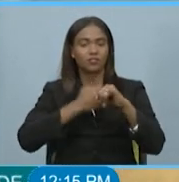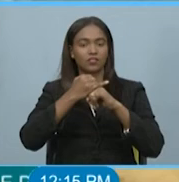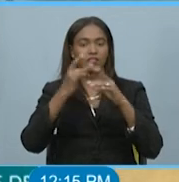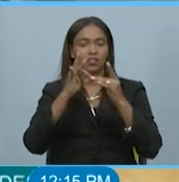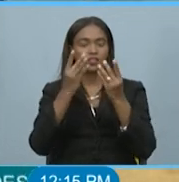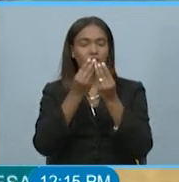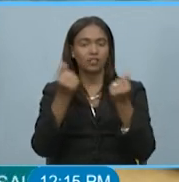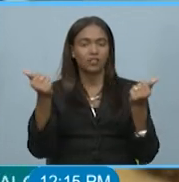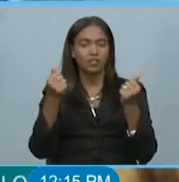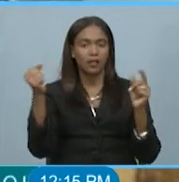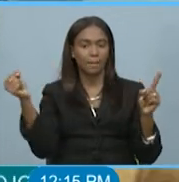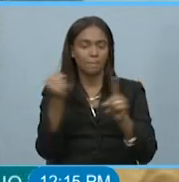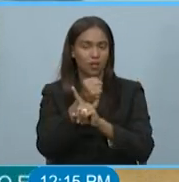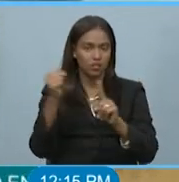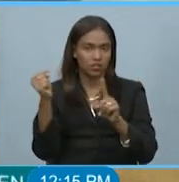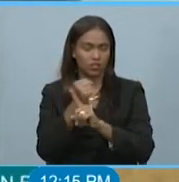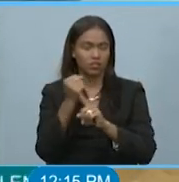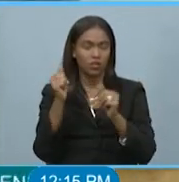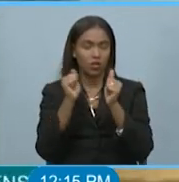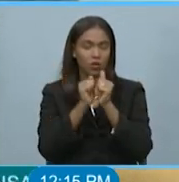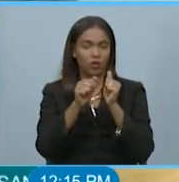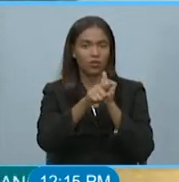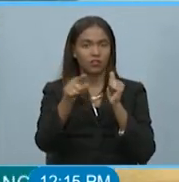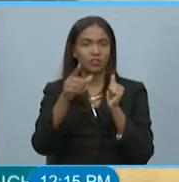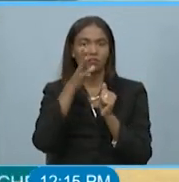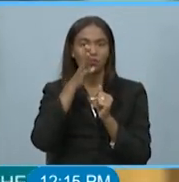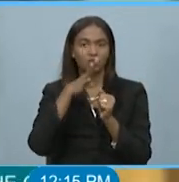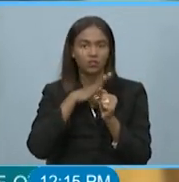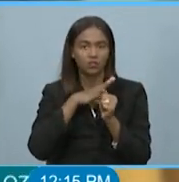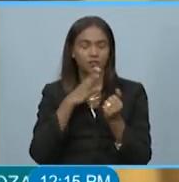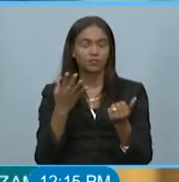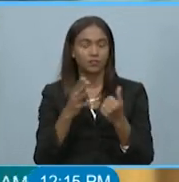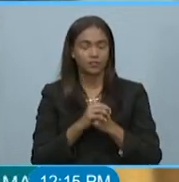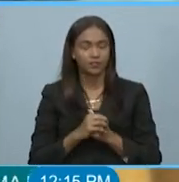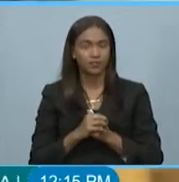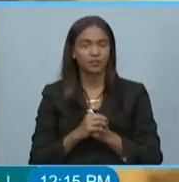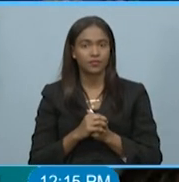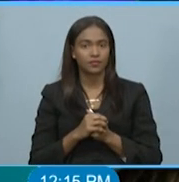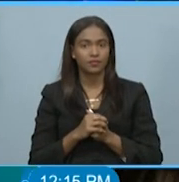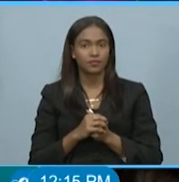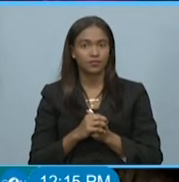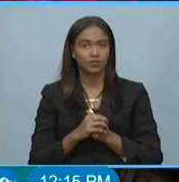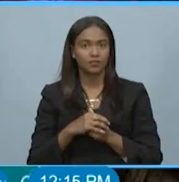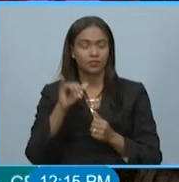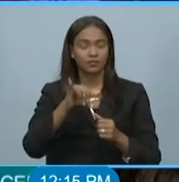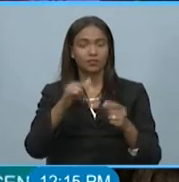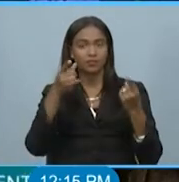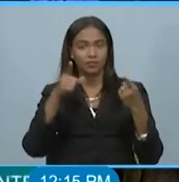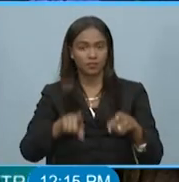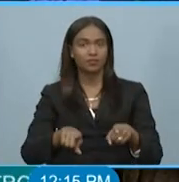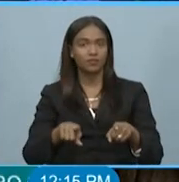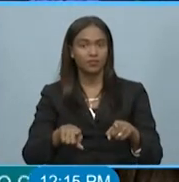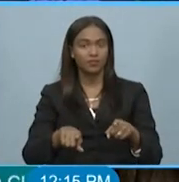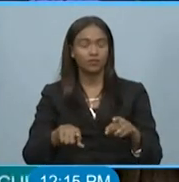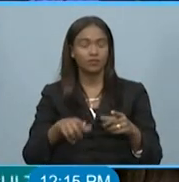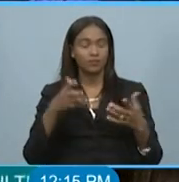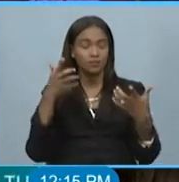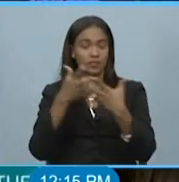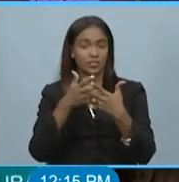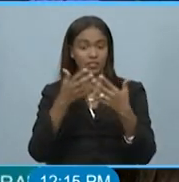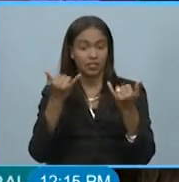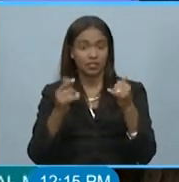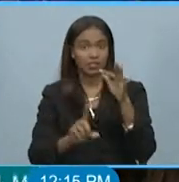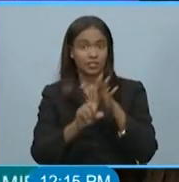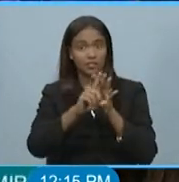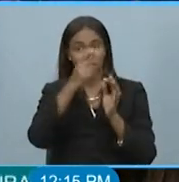la Eliminación de la Violencia contra la Mujer. Un hecho que, amén de que ocurrió en